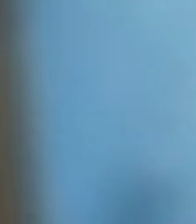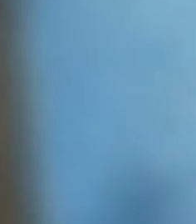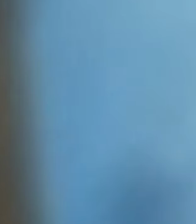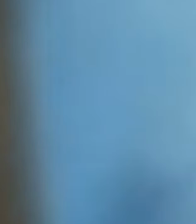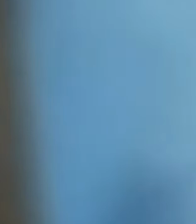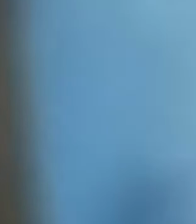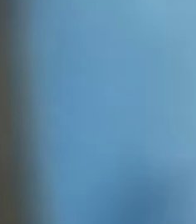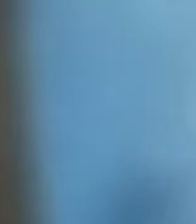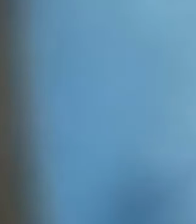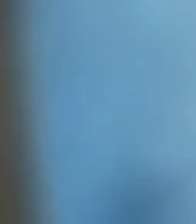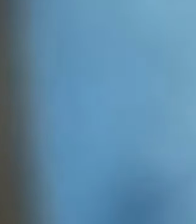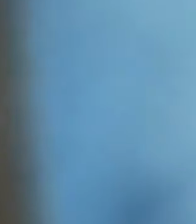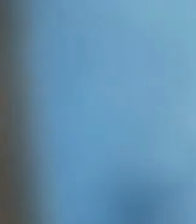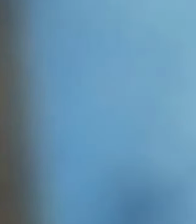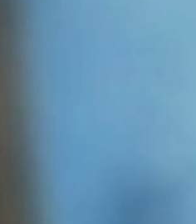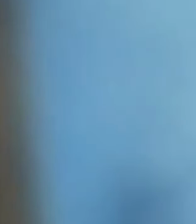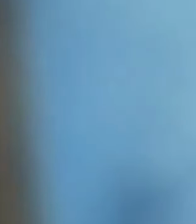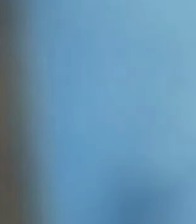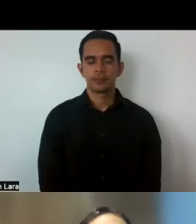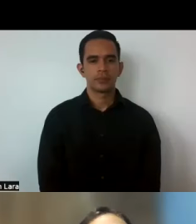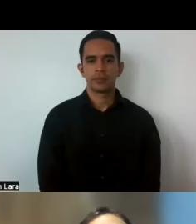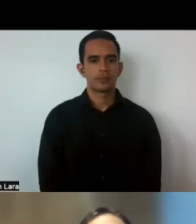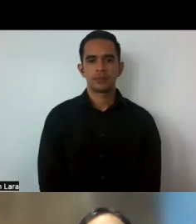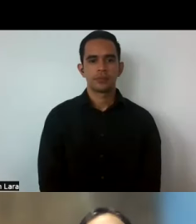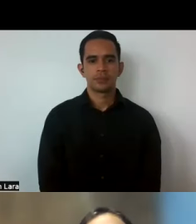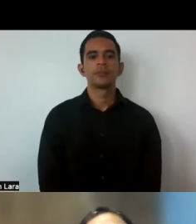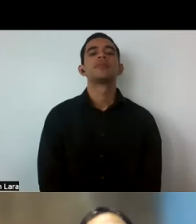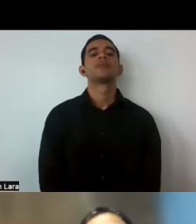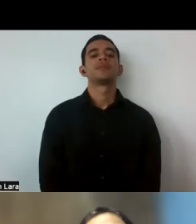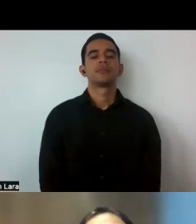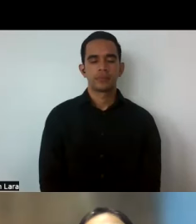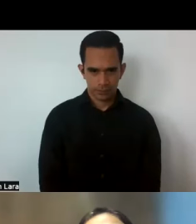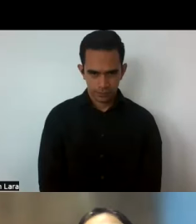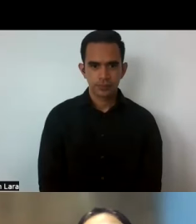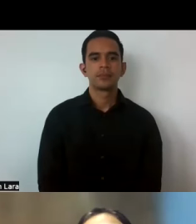¿Logran ver mi pantalla? No todavía. ¿Y ahora?